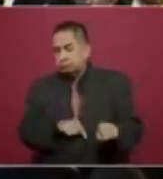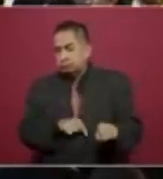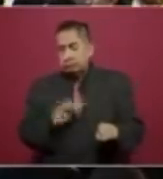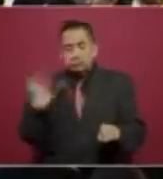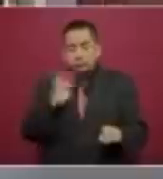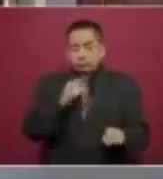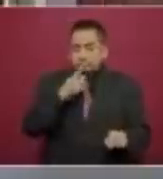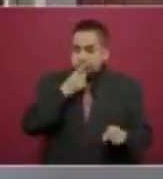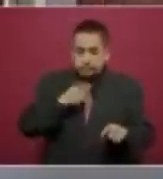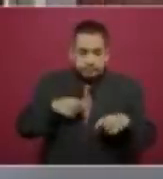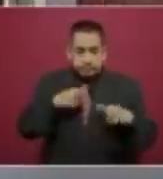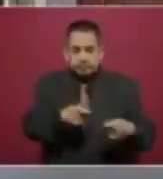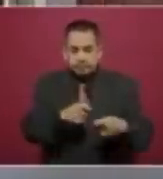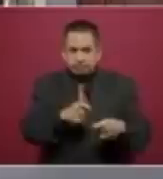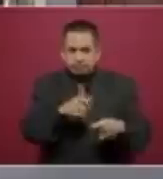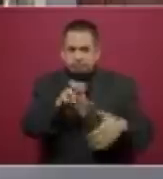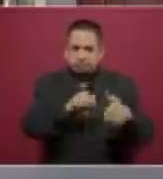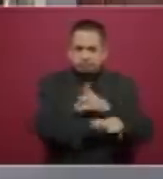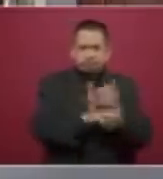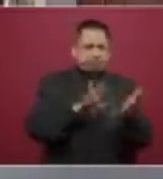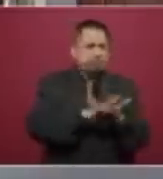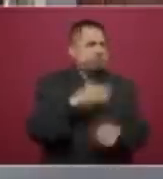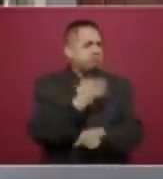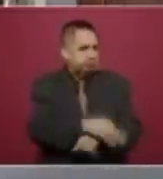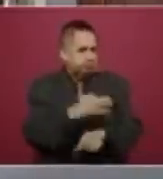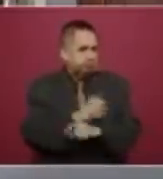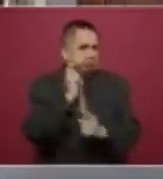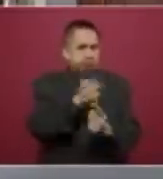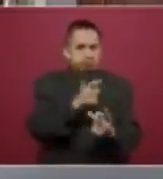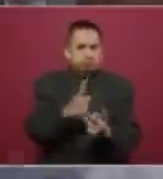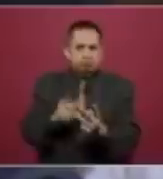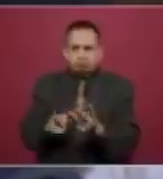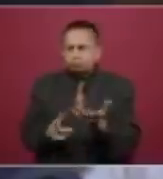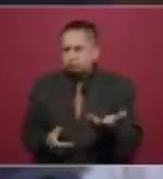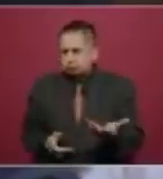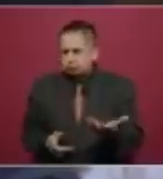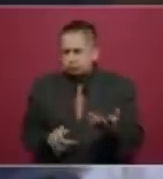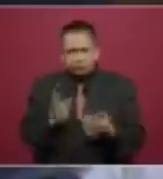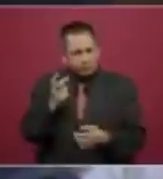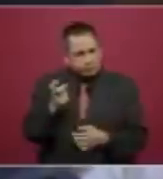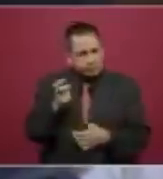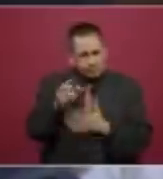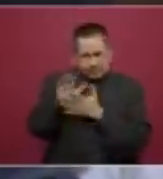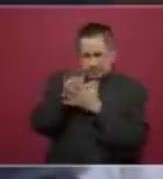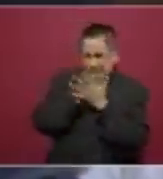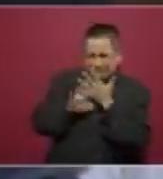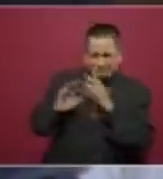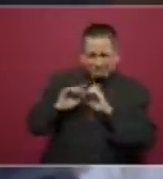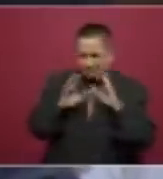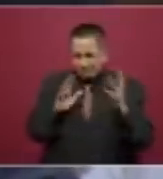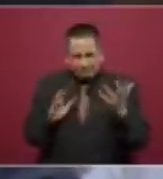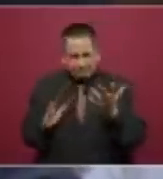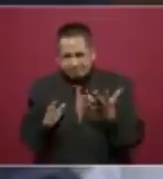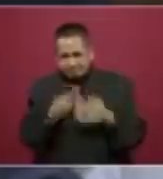dictárseles prisión preventiva oficiosa. ¿Esto no enturbia el proceso en el que también está